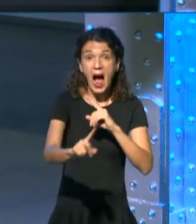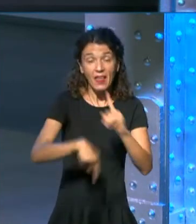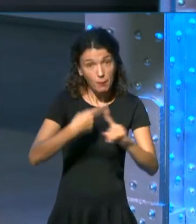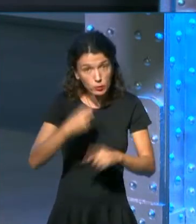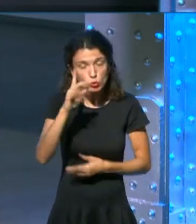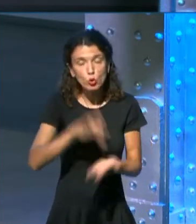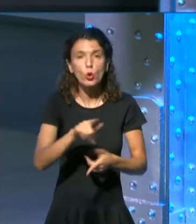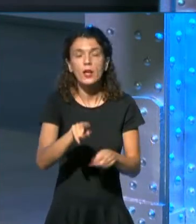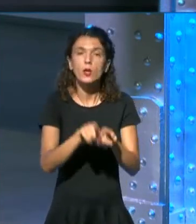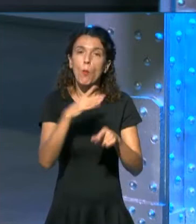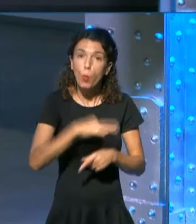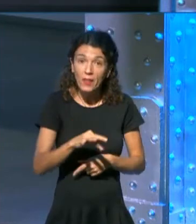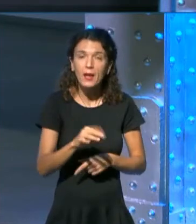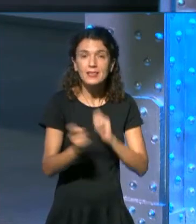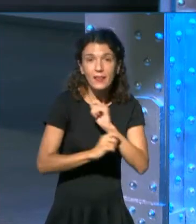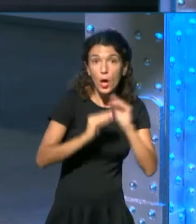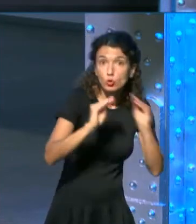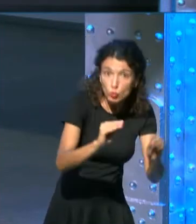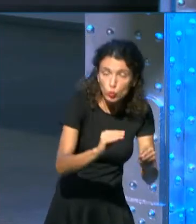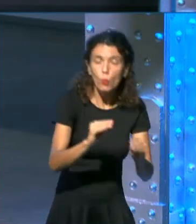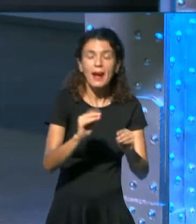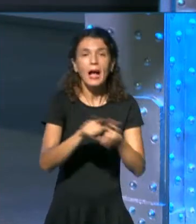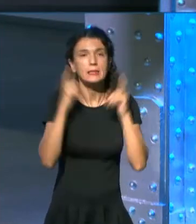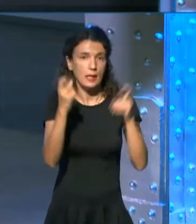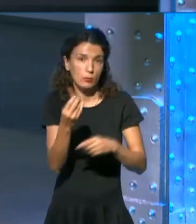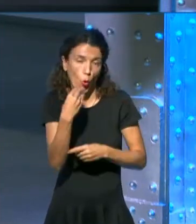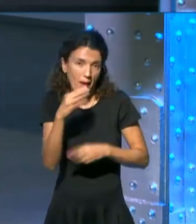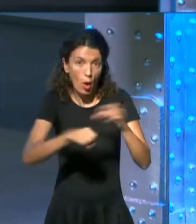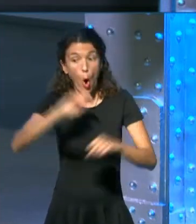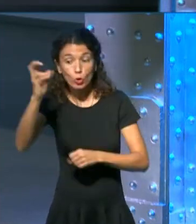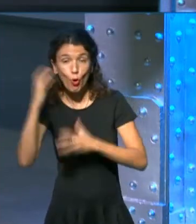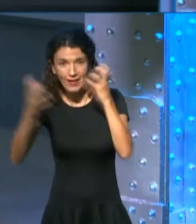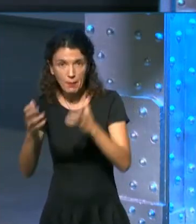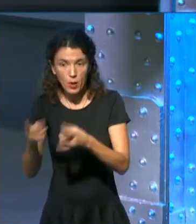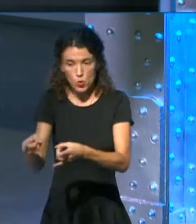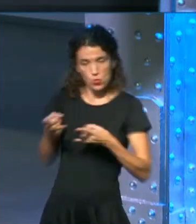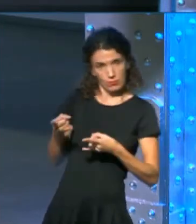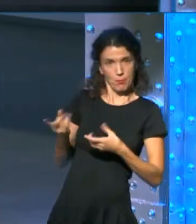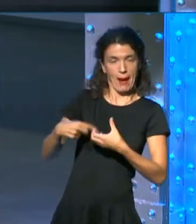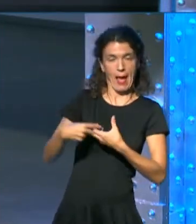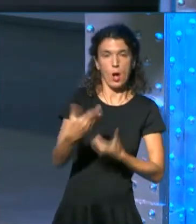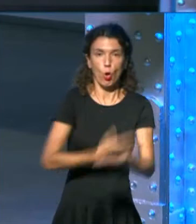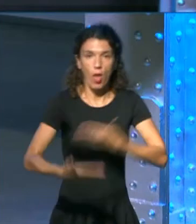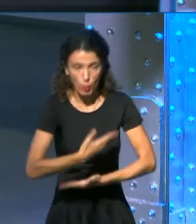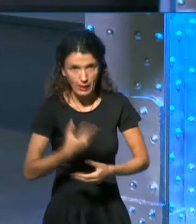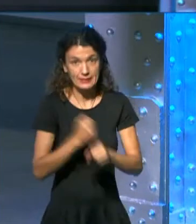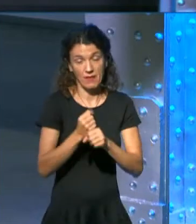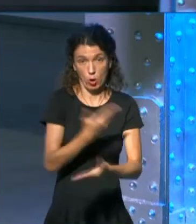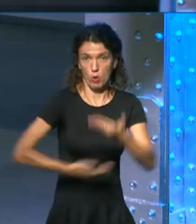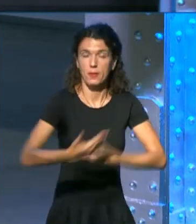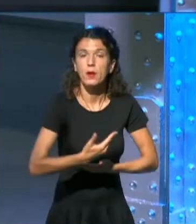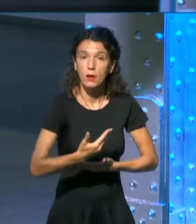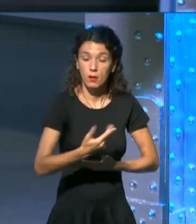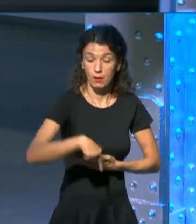capaces de involucrar en sus estrategias de captura a otros animales que nada tienen que ver con ellos. Son capaces de trabajar colaborativamente